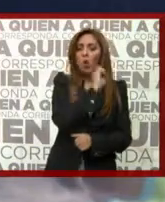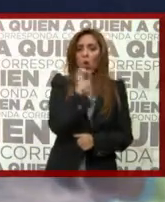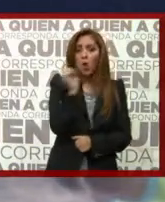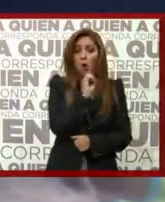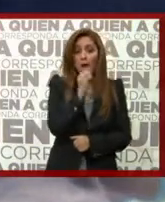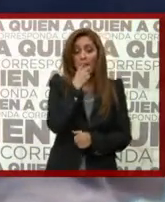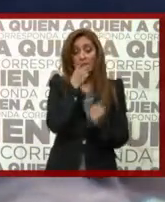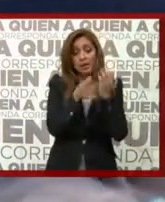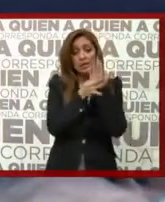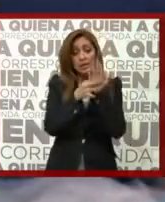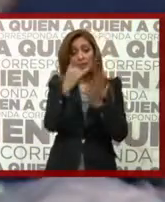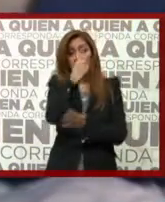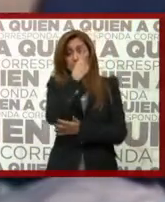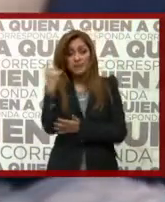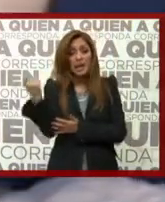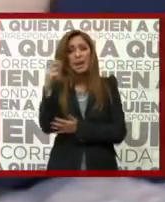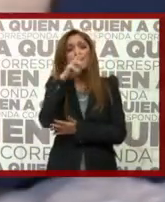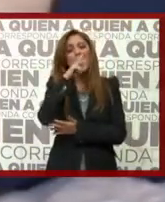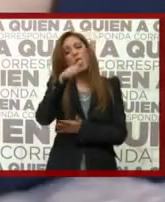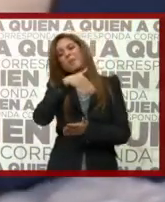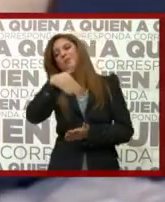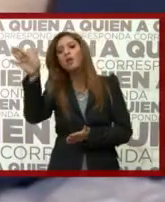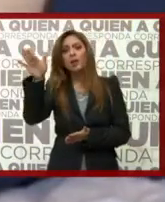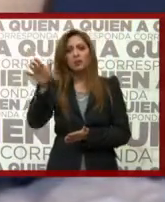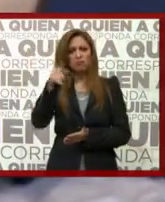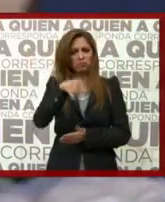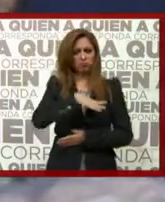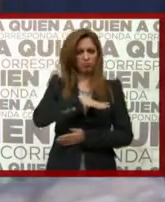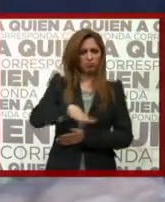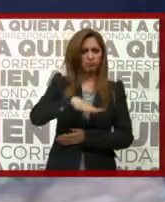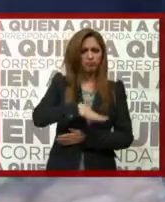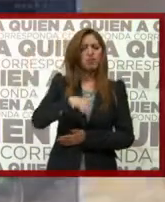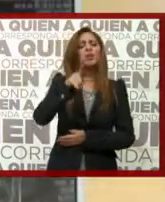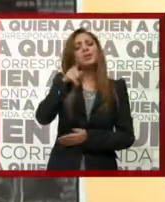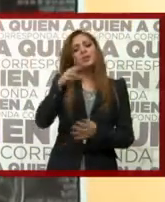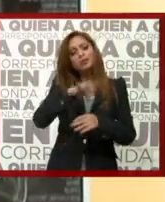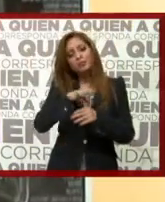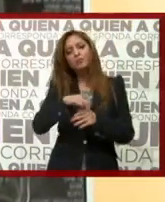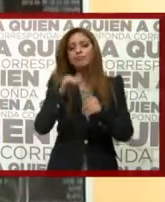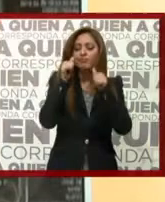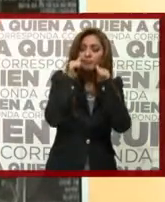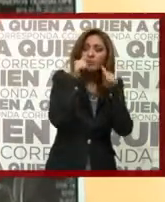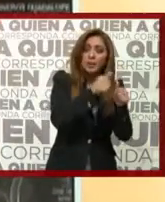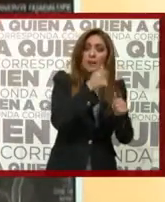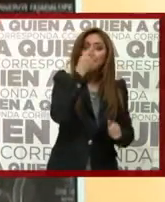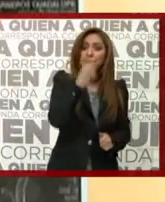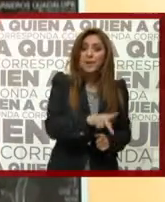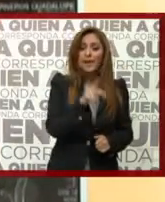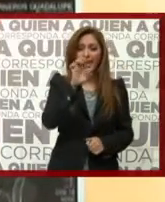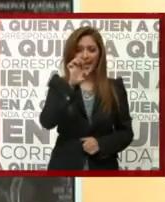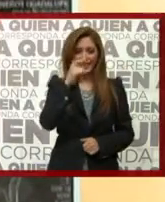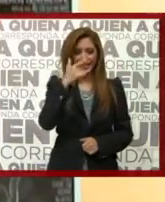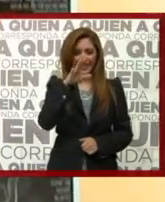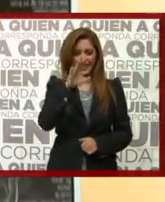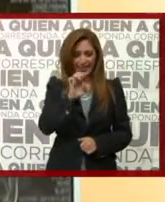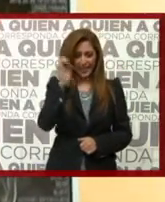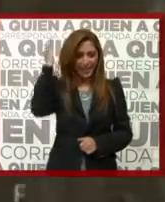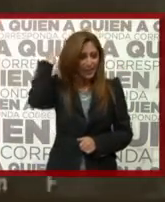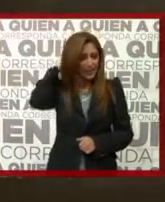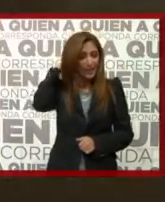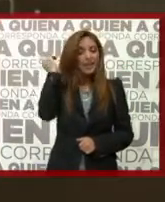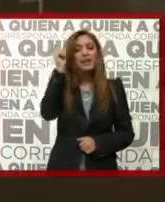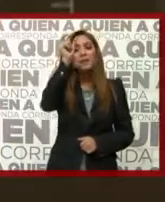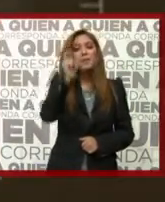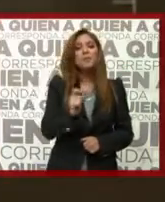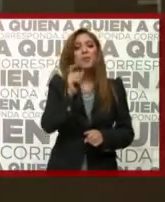le ofrecieron 100 pesos para que se fuera. Ante su negativa, finalmente la atendieron. Al parecer, además de esguince cervical, tiene dos